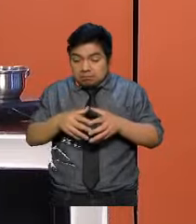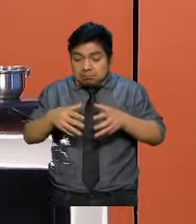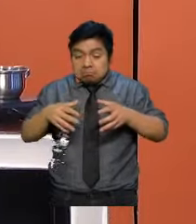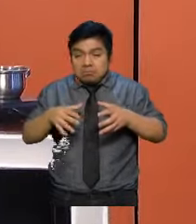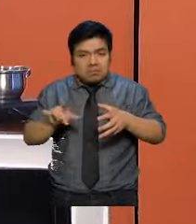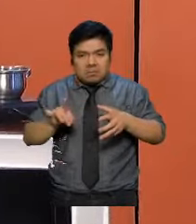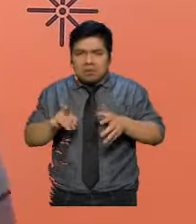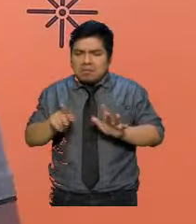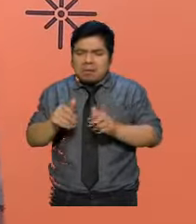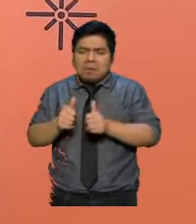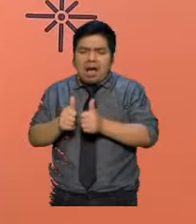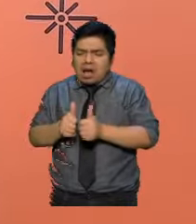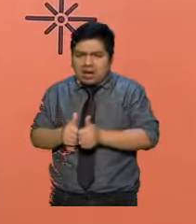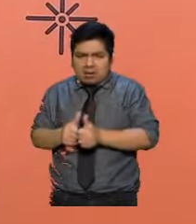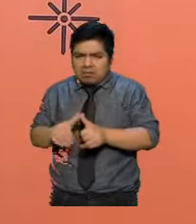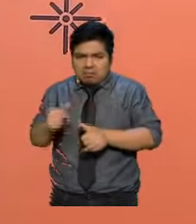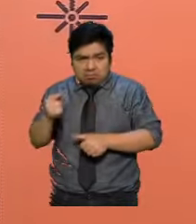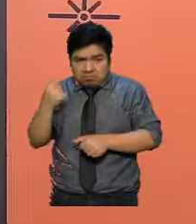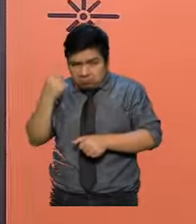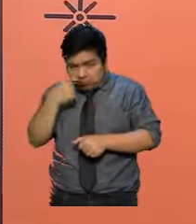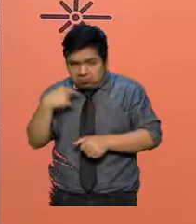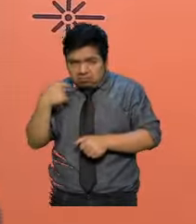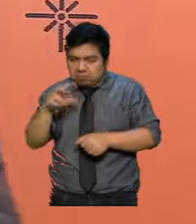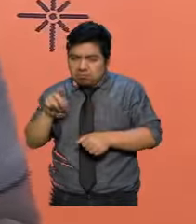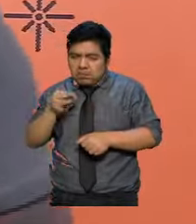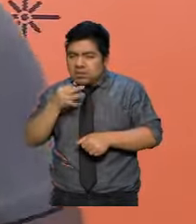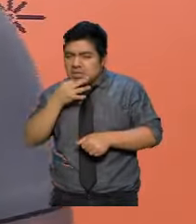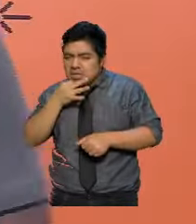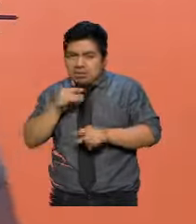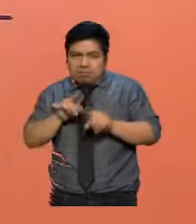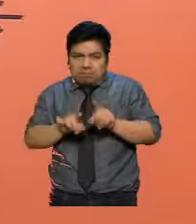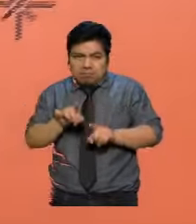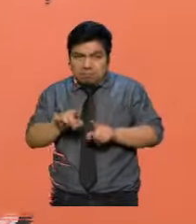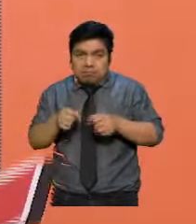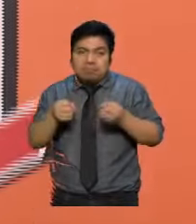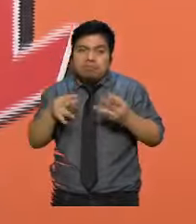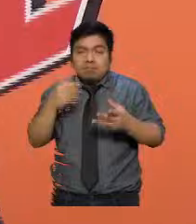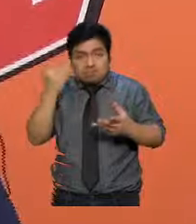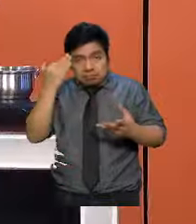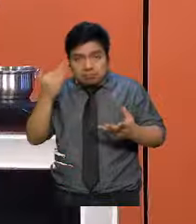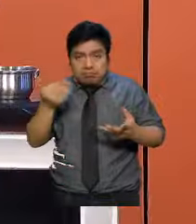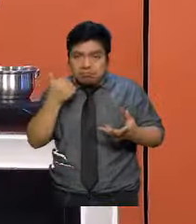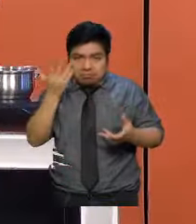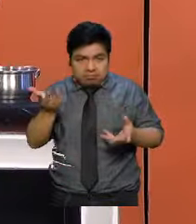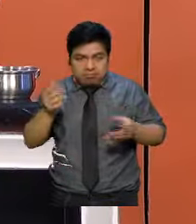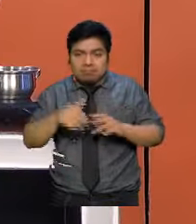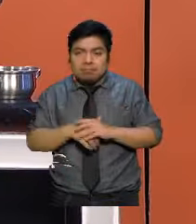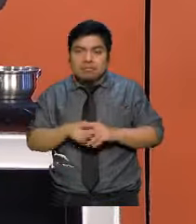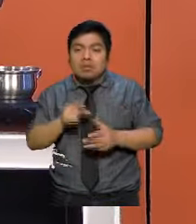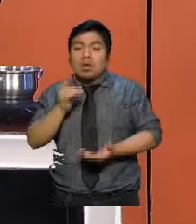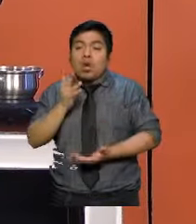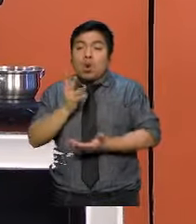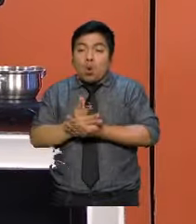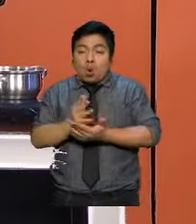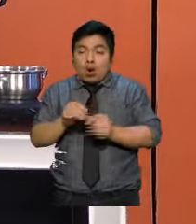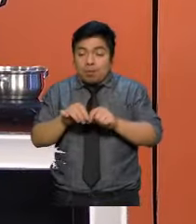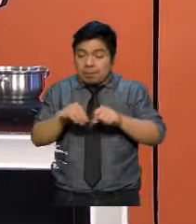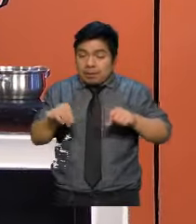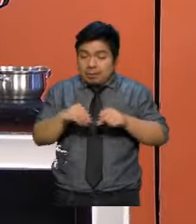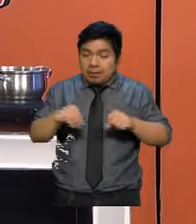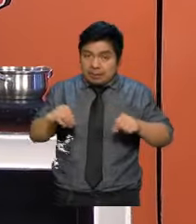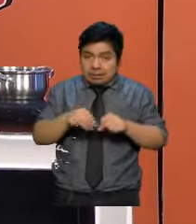vamos a dejar reposar una hora o media hora, depende del tiempo que tengan. Ok. Solamente para dar elasticidad. Da